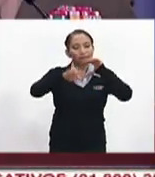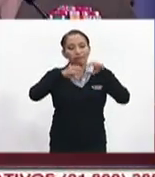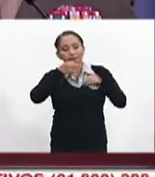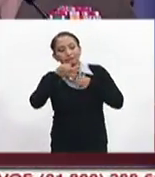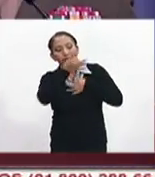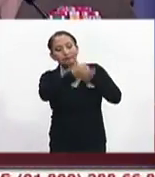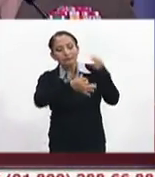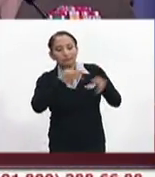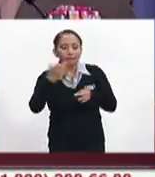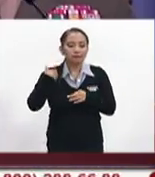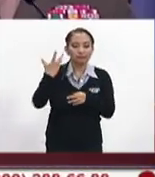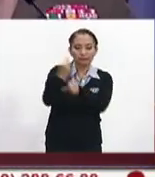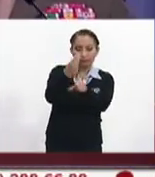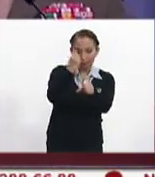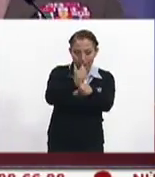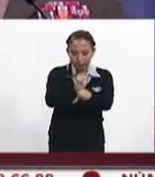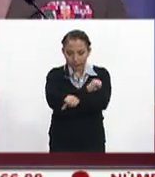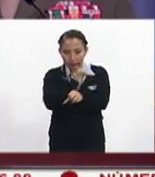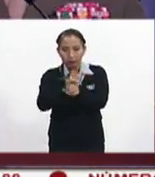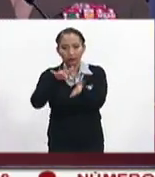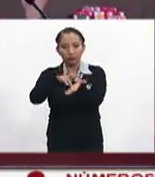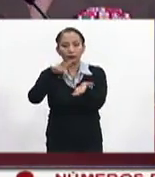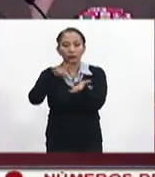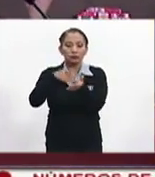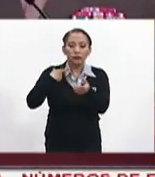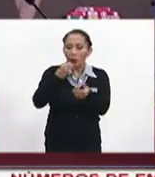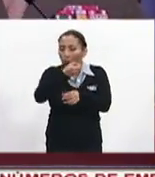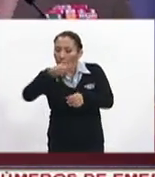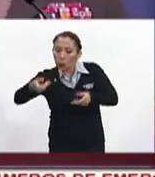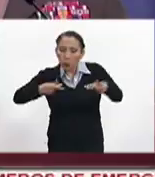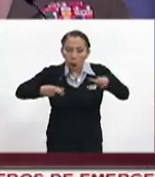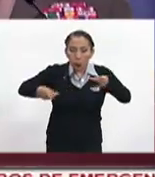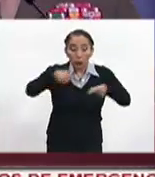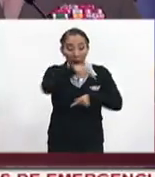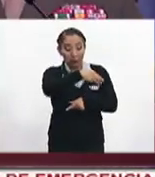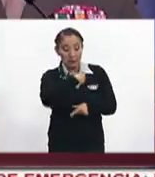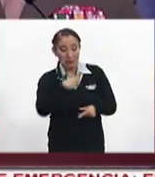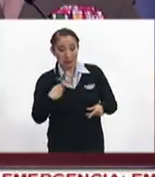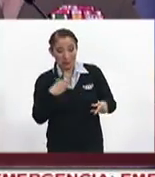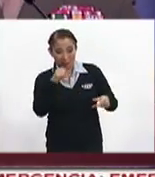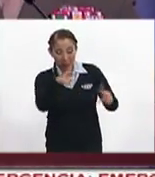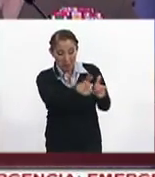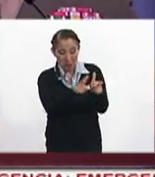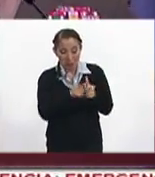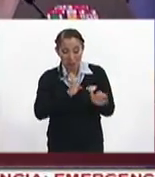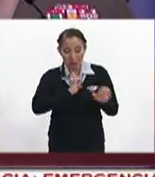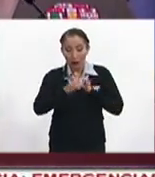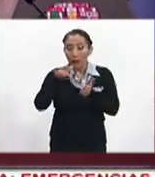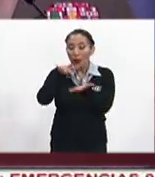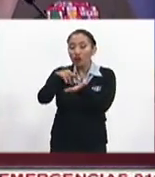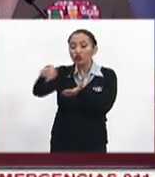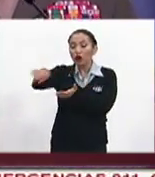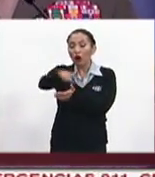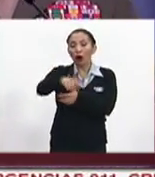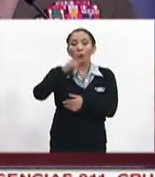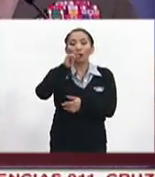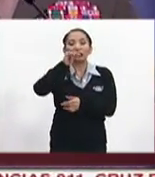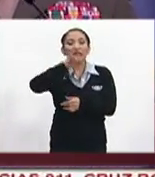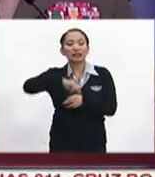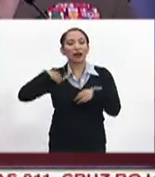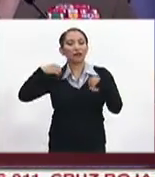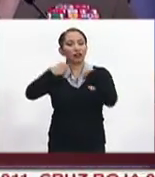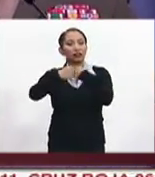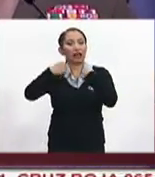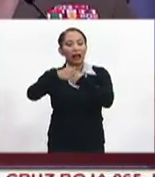comunicaciones, mantenimiento de vehículos y apoyo logístico. Estos miembros de la Guardia Nacional apoyarán a los agentes de la patrulla